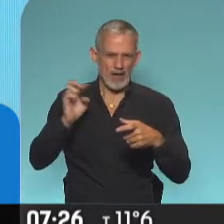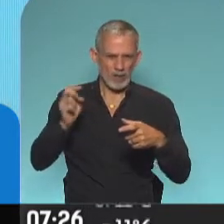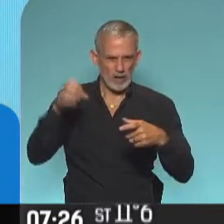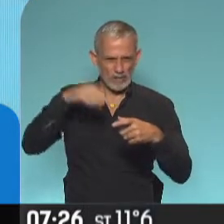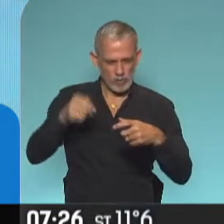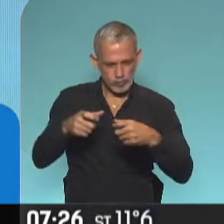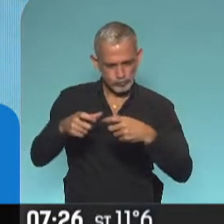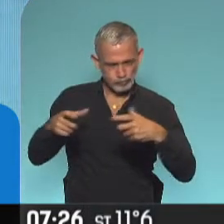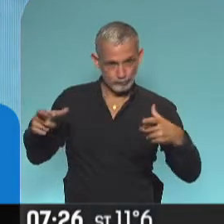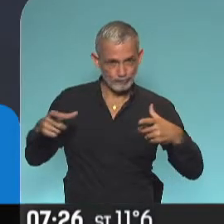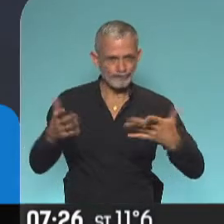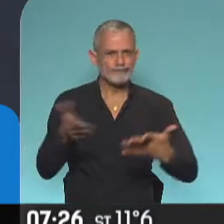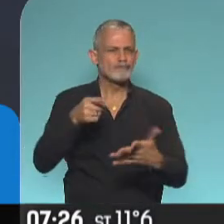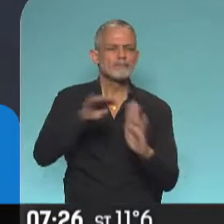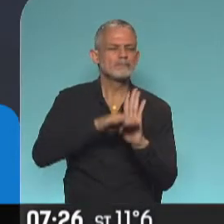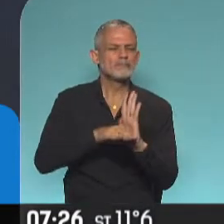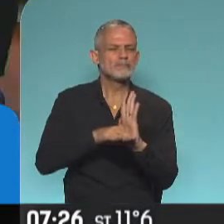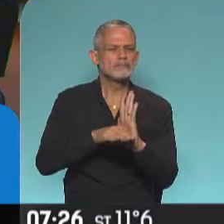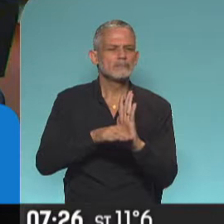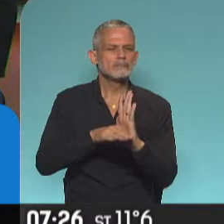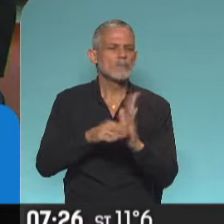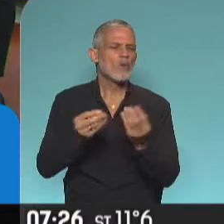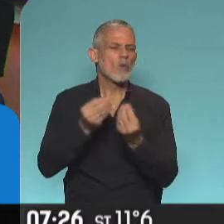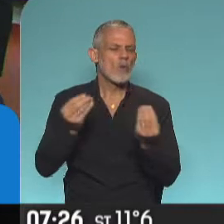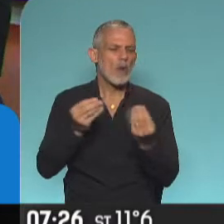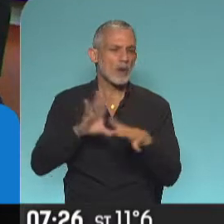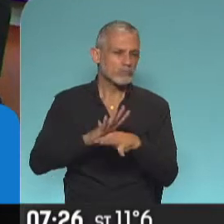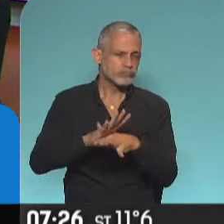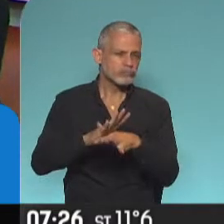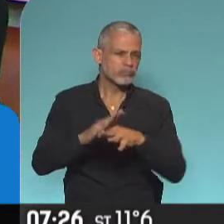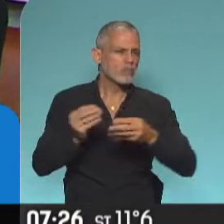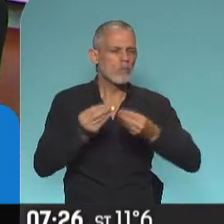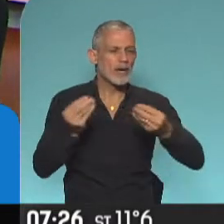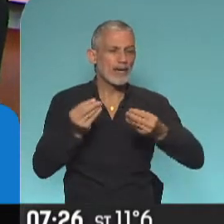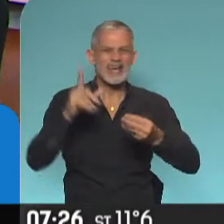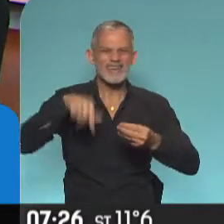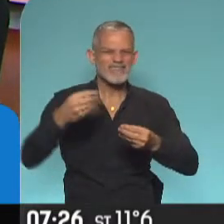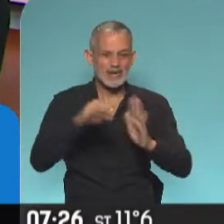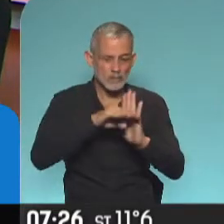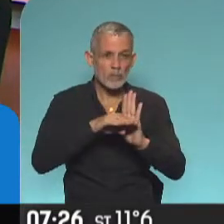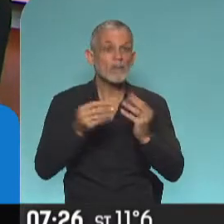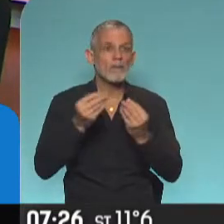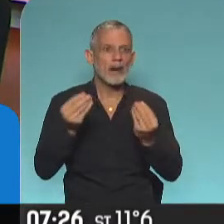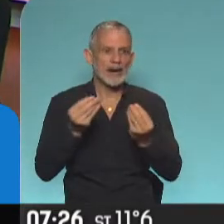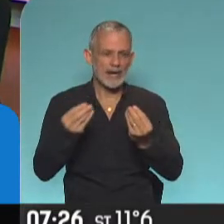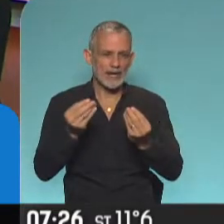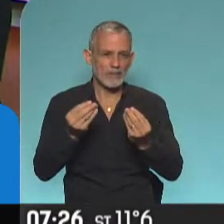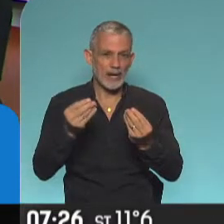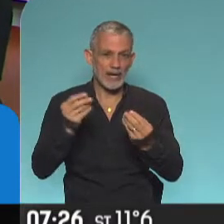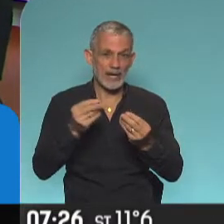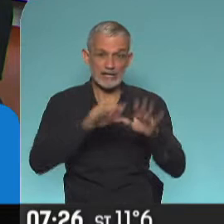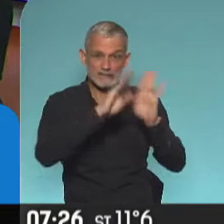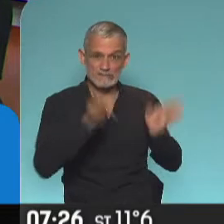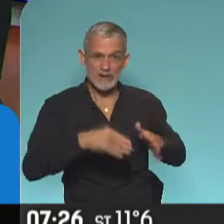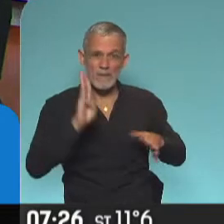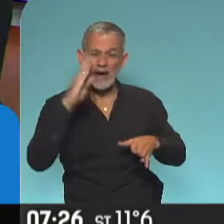en movimiento. Flor, estas medidas tienen que ver, o estas medidas son justamente estos números, el resultado de las medidas para evitar justamente la caída de reservas del central,